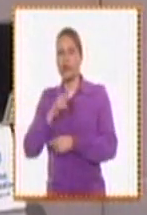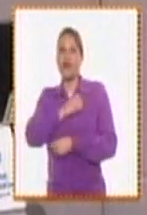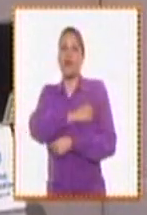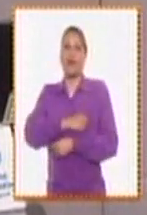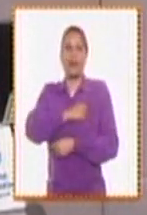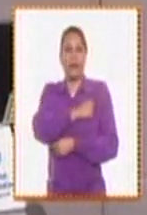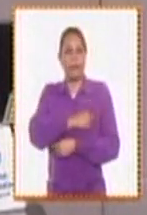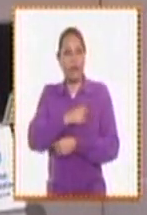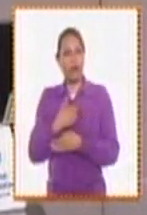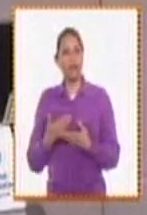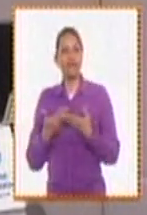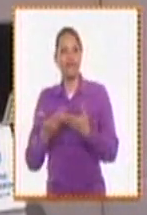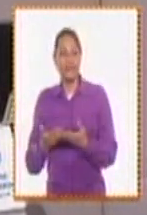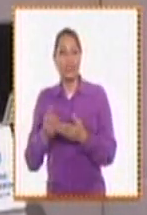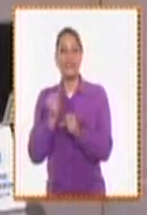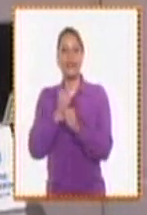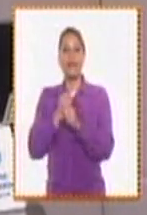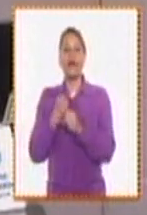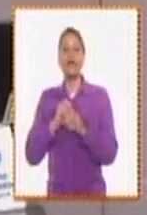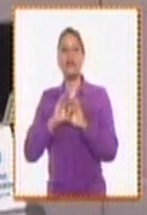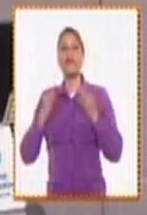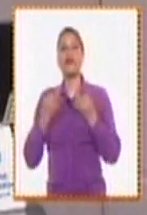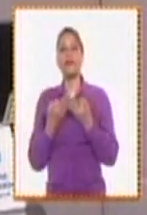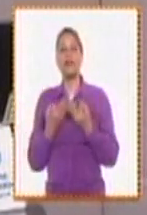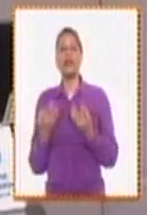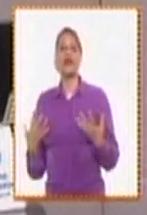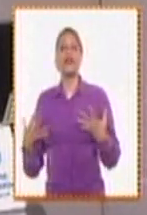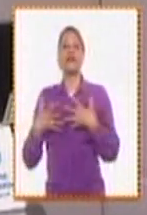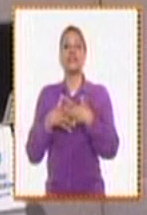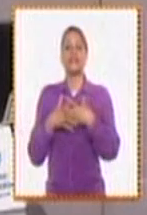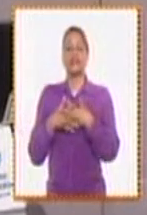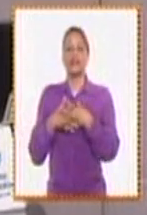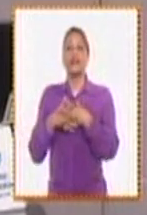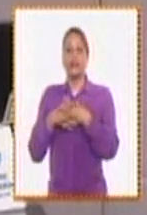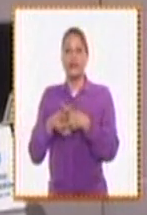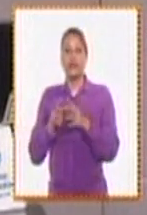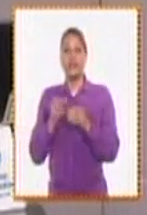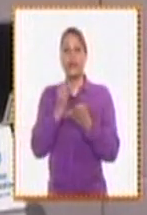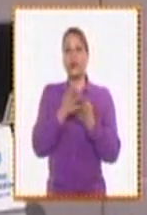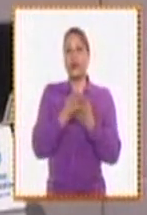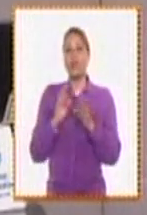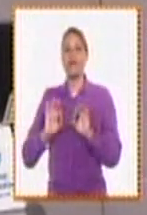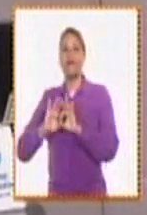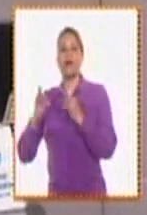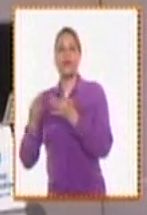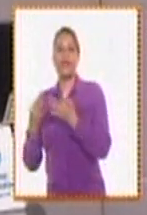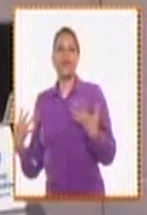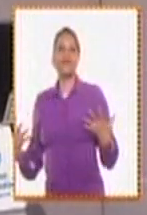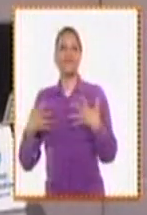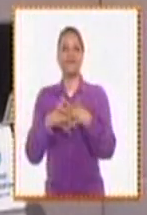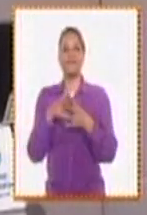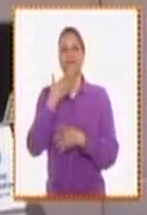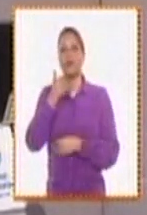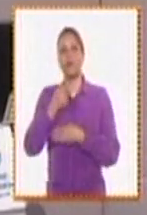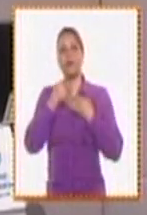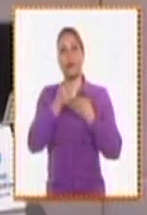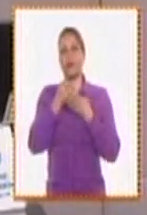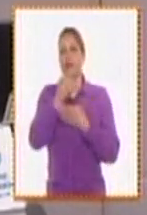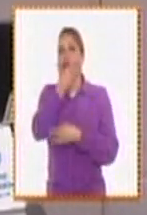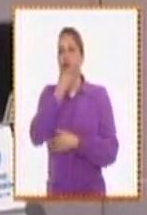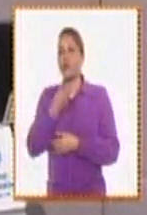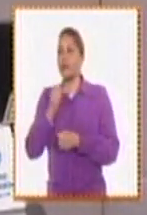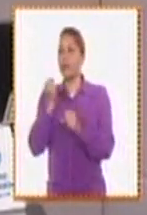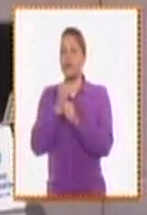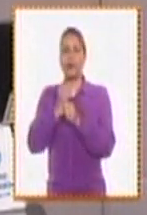afectivo, con ese papel de la familia en la formación integral de sus educandos. Le hemos puesto especial énfasis, además del trabajo integrado y